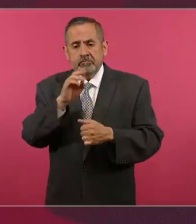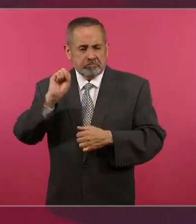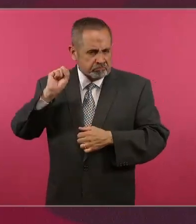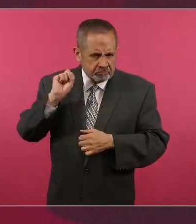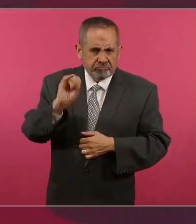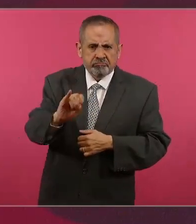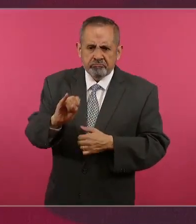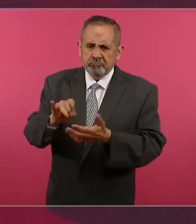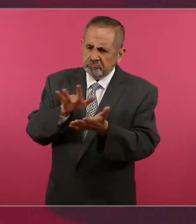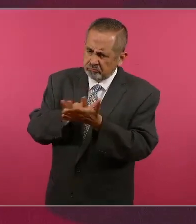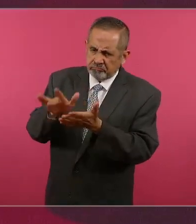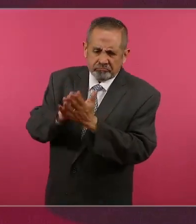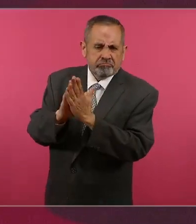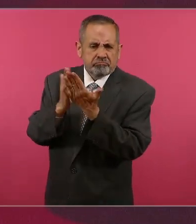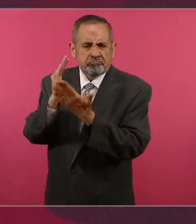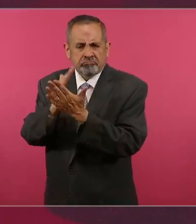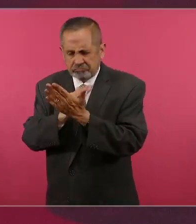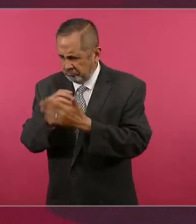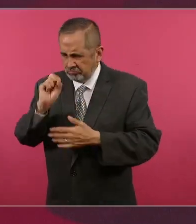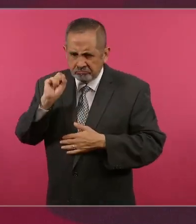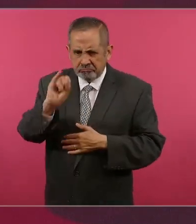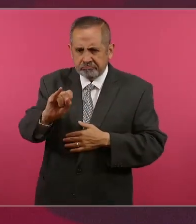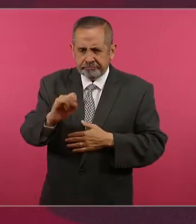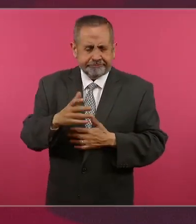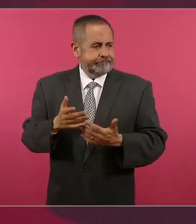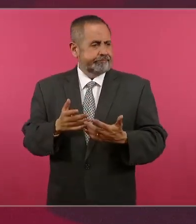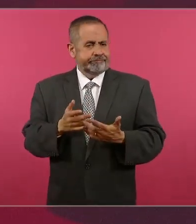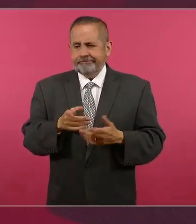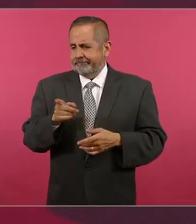favor de los libros